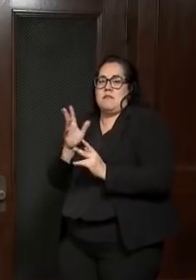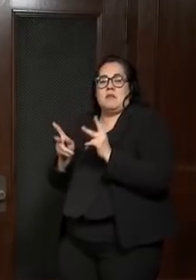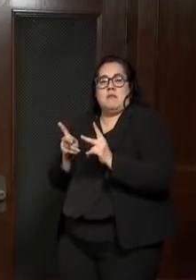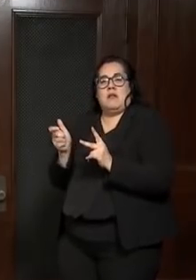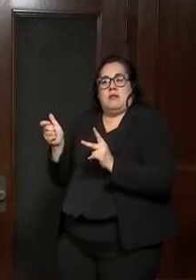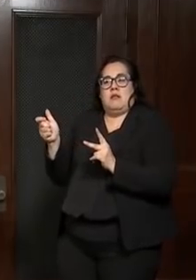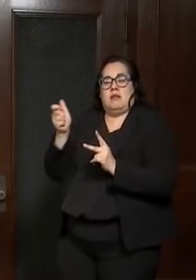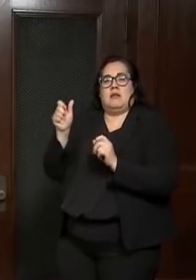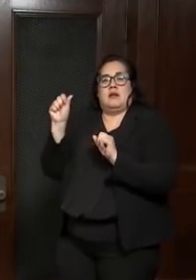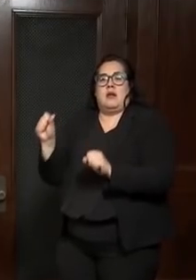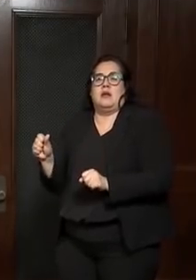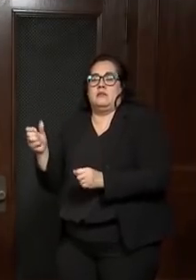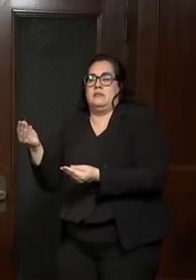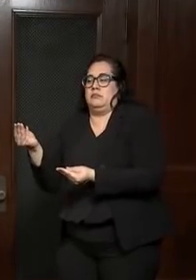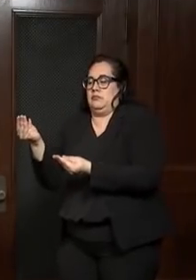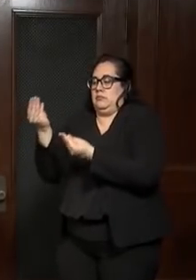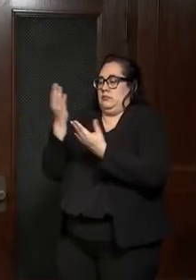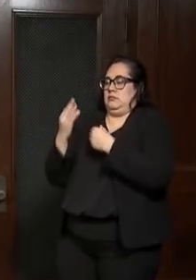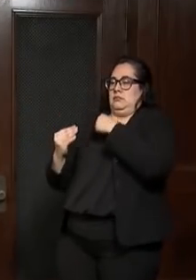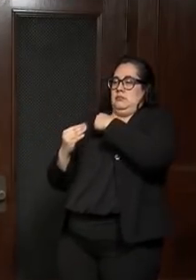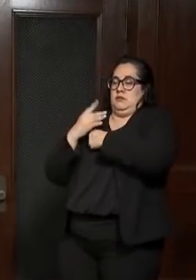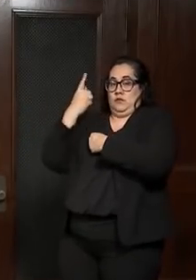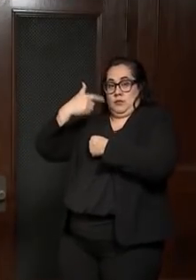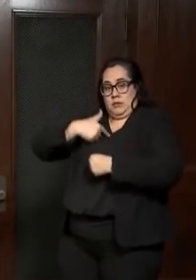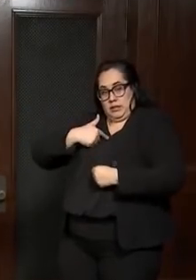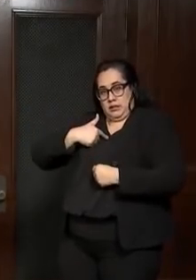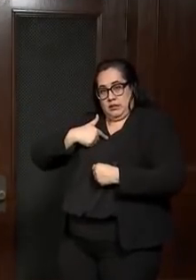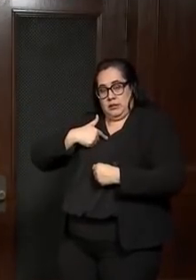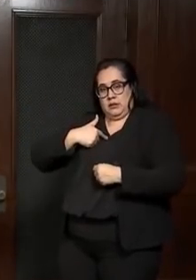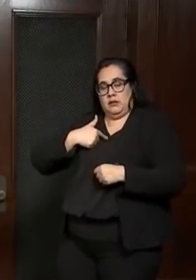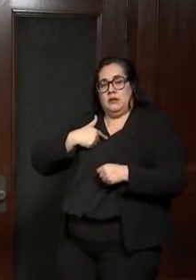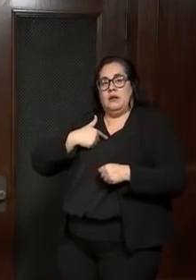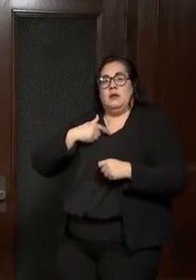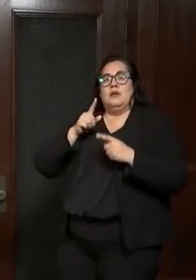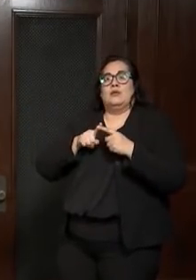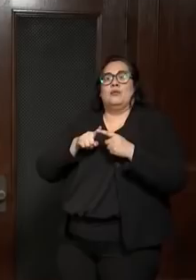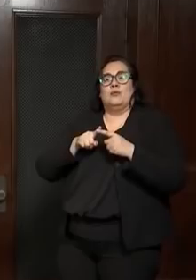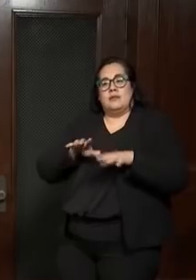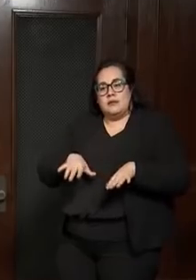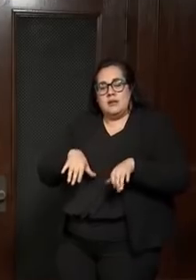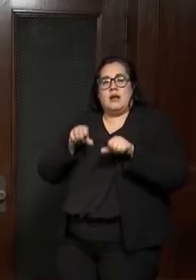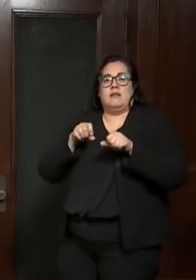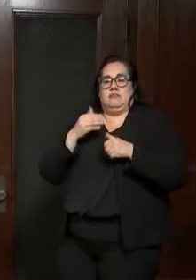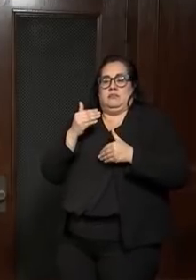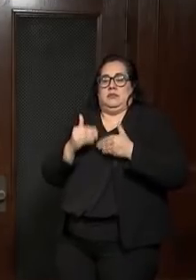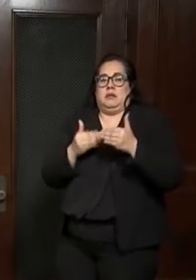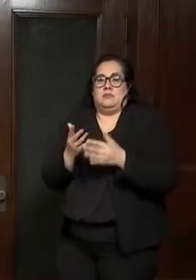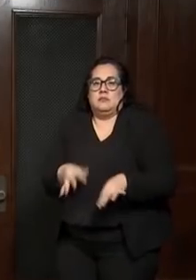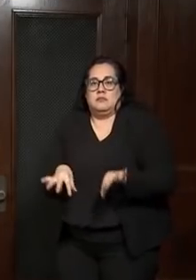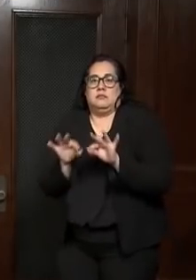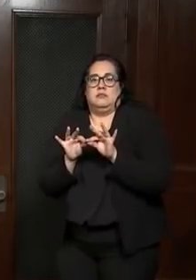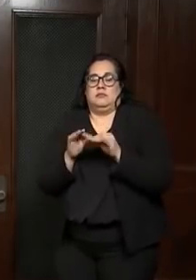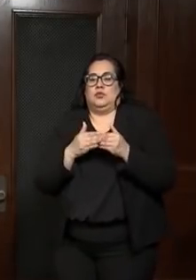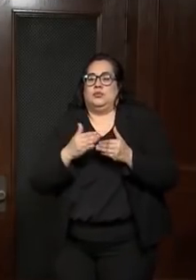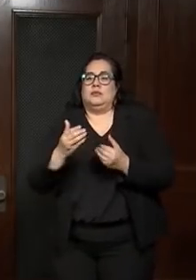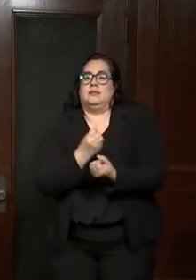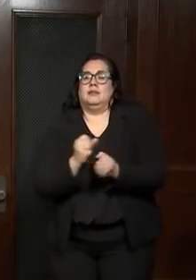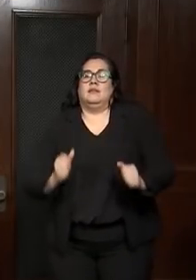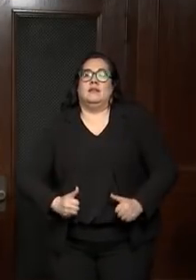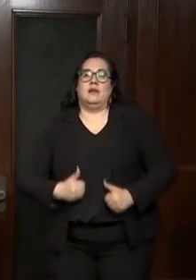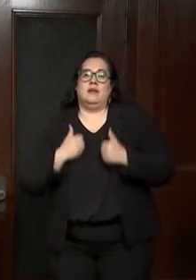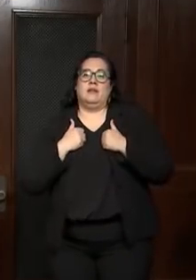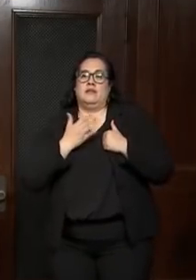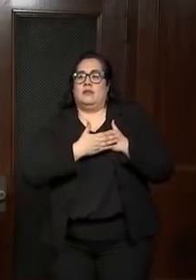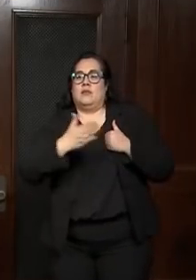que puedan dar el aviso para mí a tomar estos pasos críticos a salvar las vidas